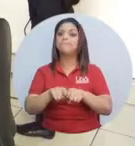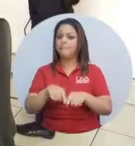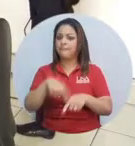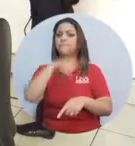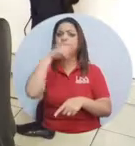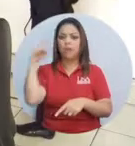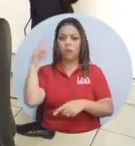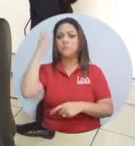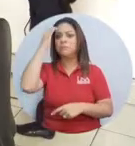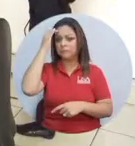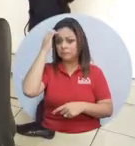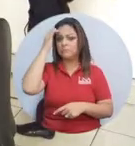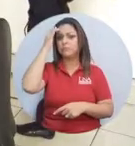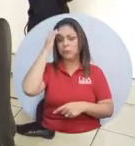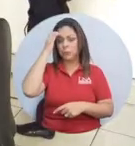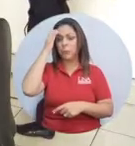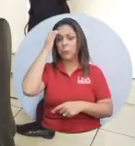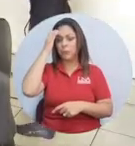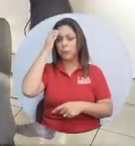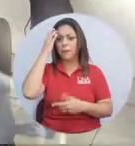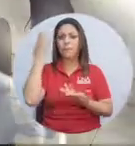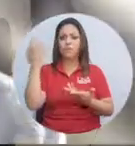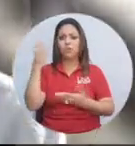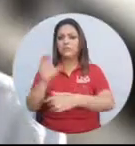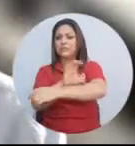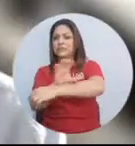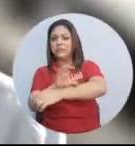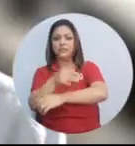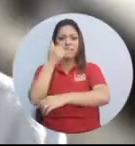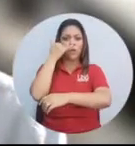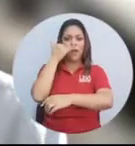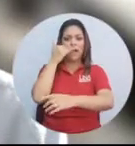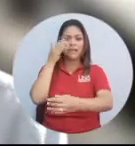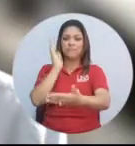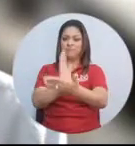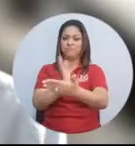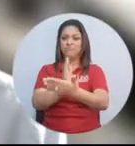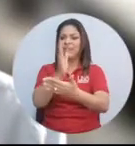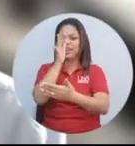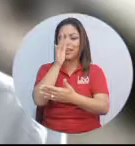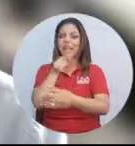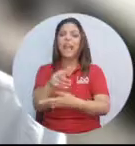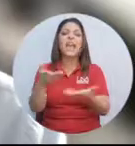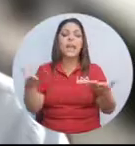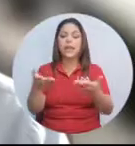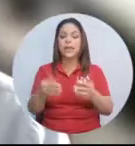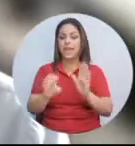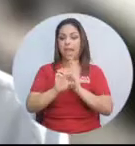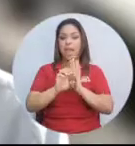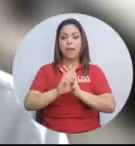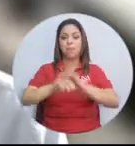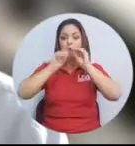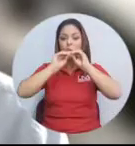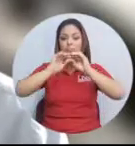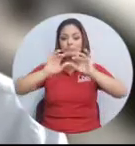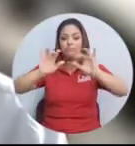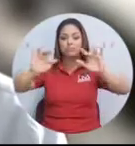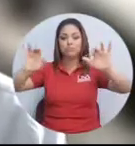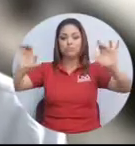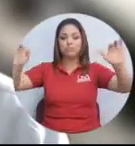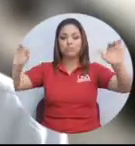también preocupante por sus implicaciones del contexto online es que se difunde, por ejemplo, se difunde